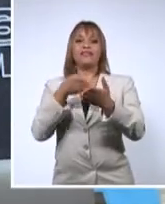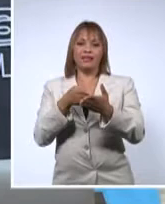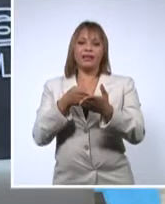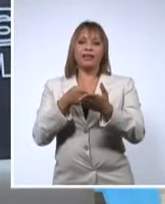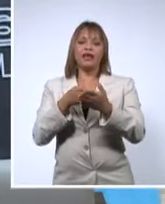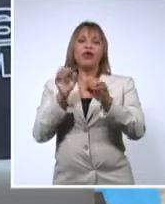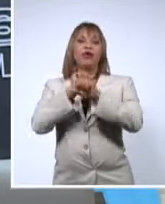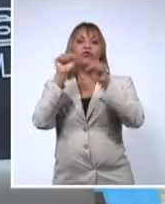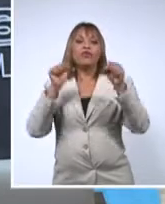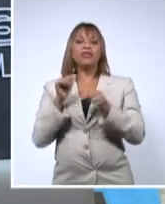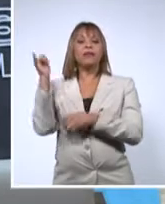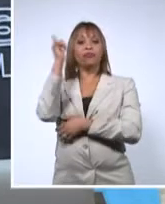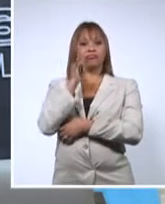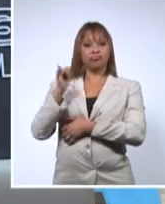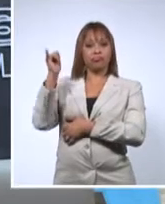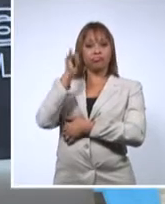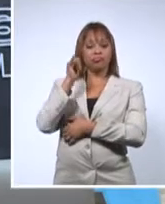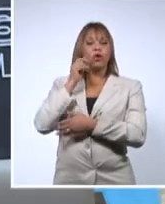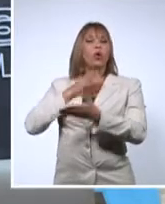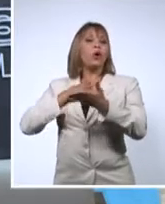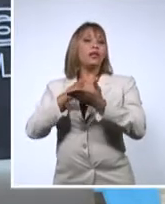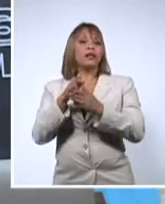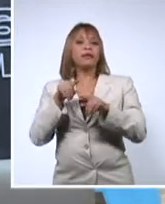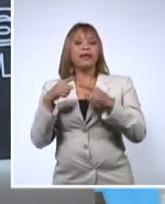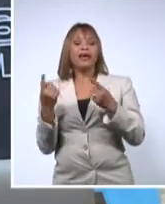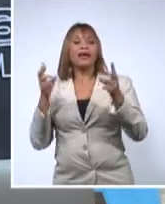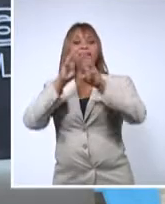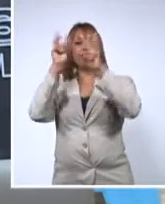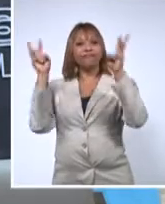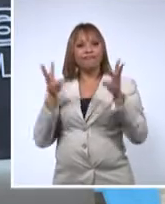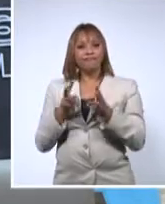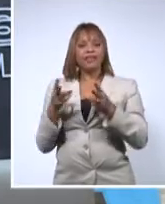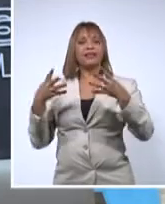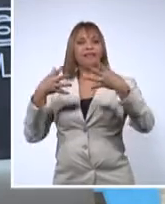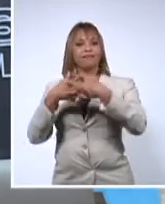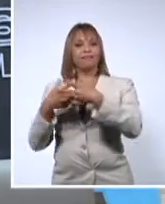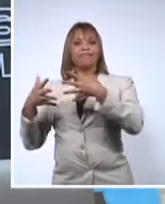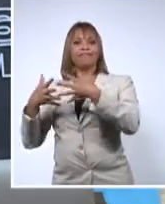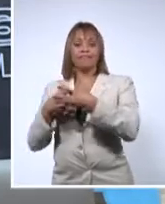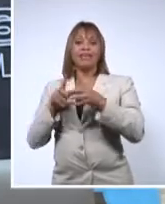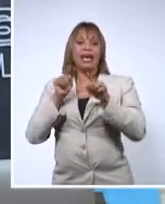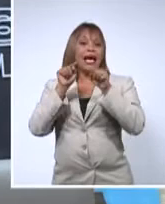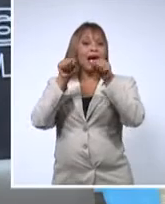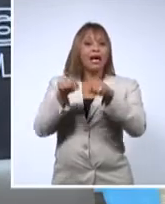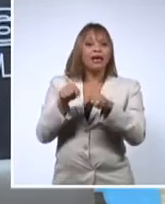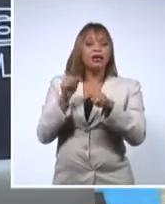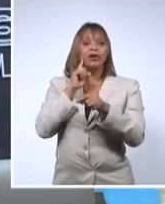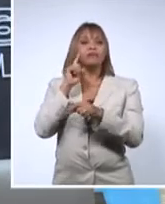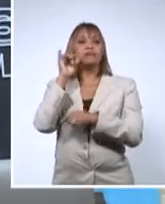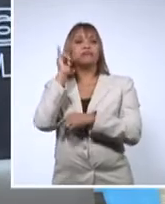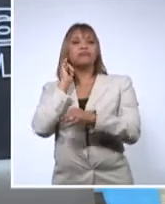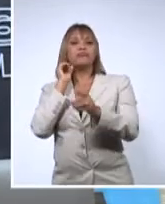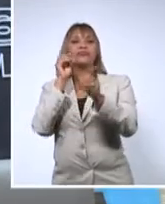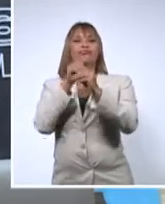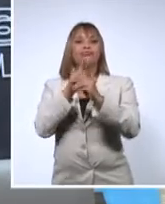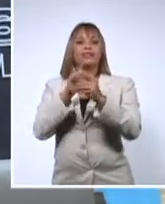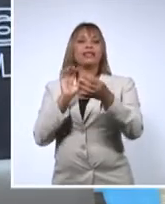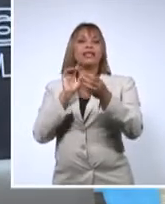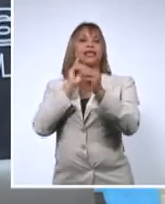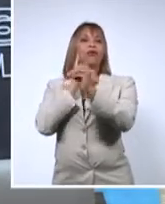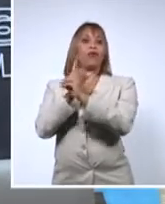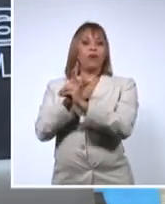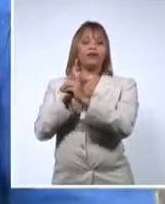de videoconferencia o a través de las redes sociales, donde se hizo una transmisión en vivo, en directo, de todo lo que